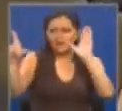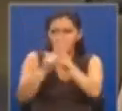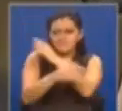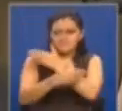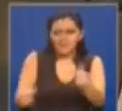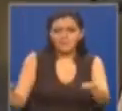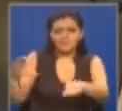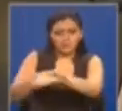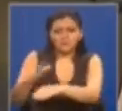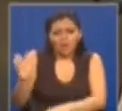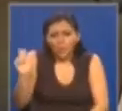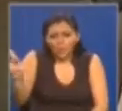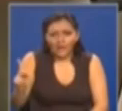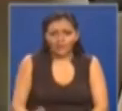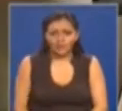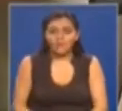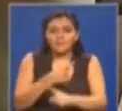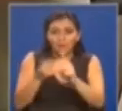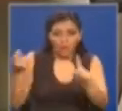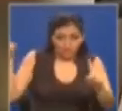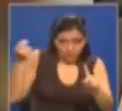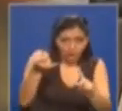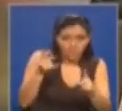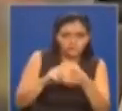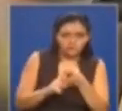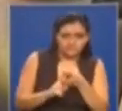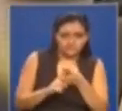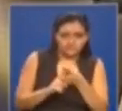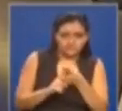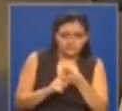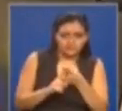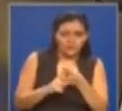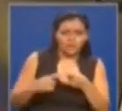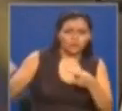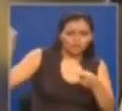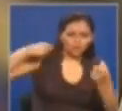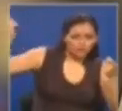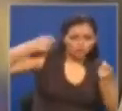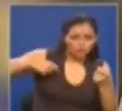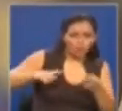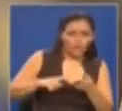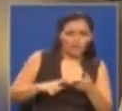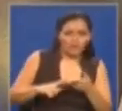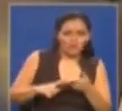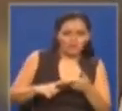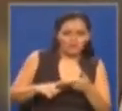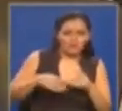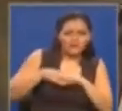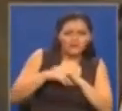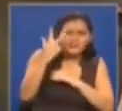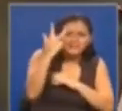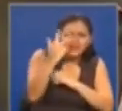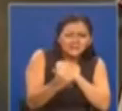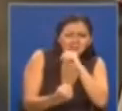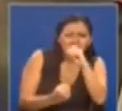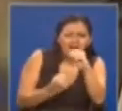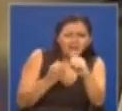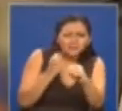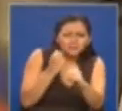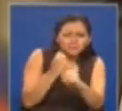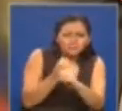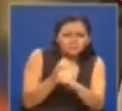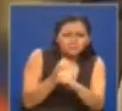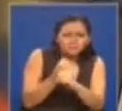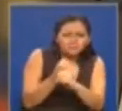con incomunicación. Un compañero, Vaca, 3 años, pasó en una cárcel, en un cuartel militar, lo hicieron